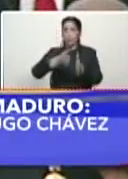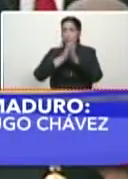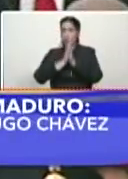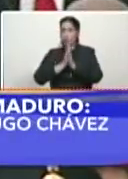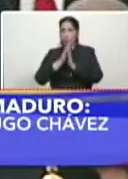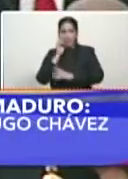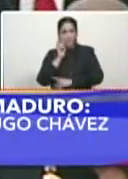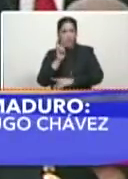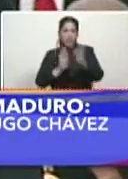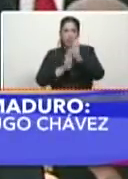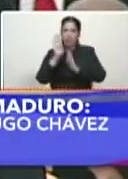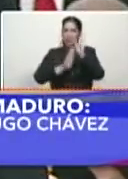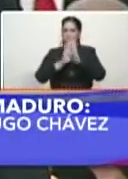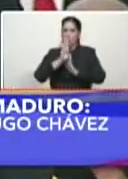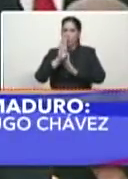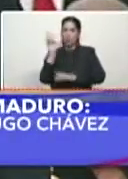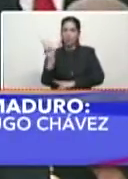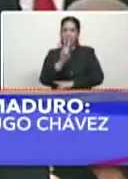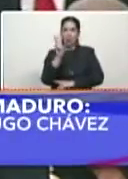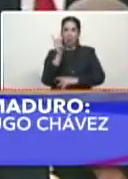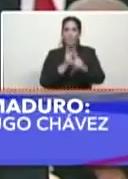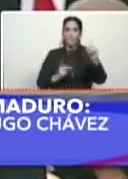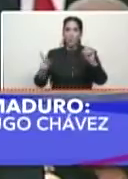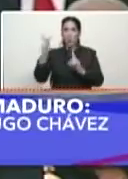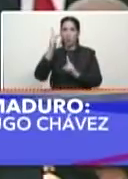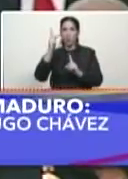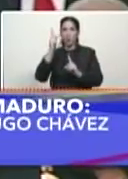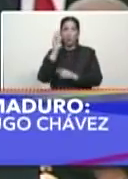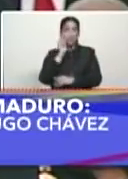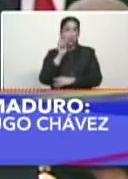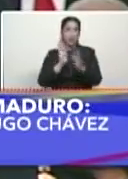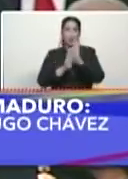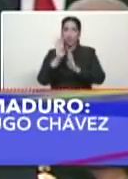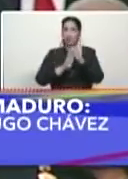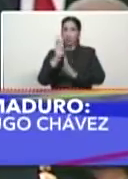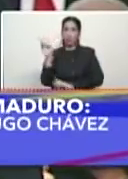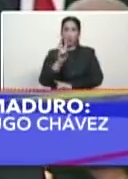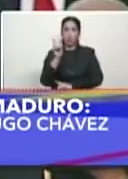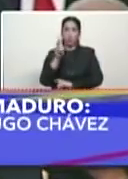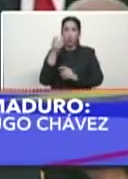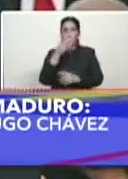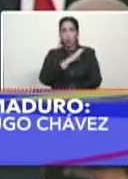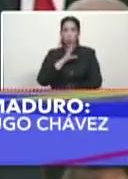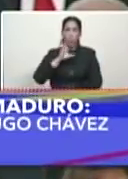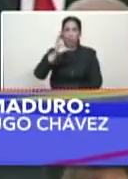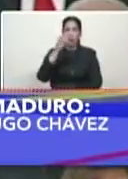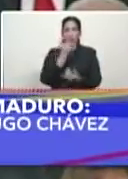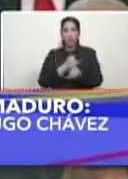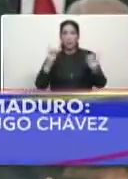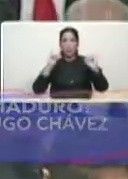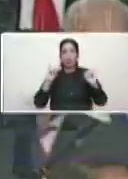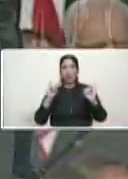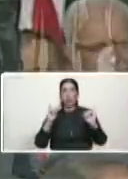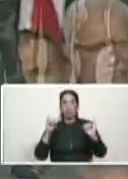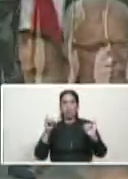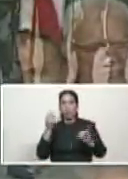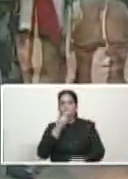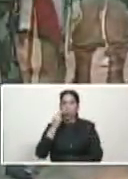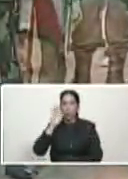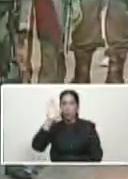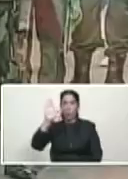desarrollo de la Venezuela potencia, a ver el desarrollo de la Venezuela soberana, independiente, y a